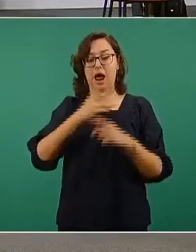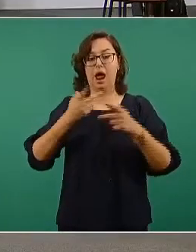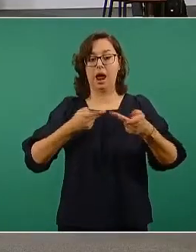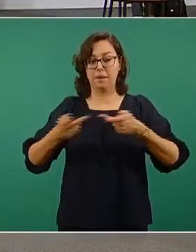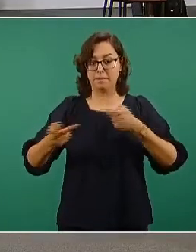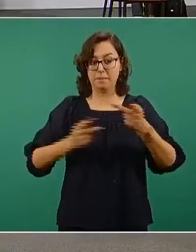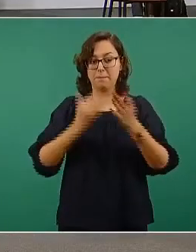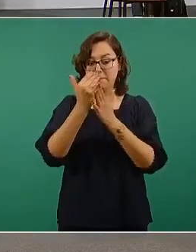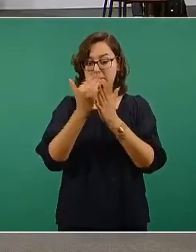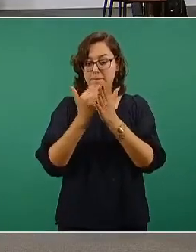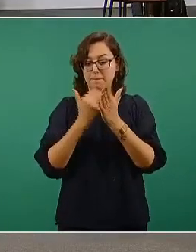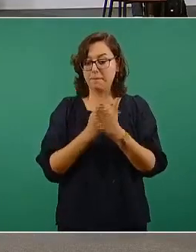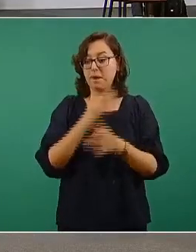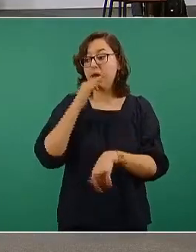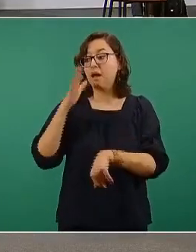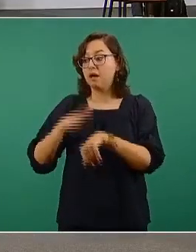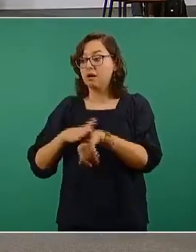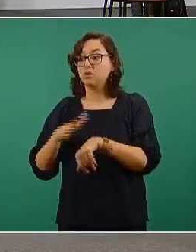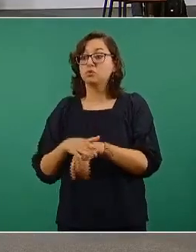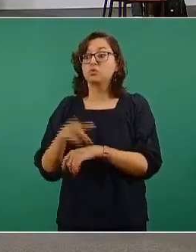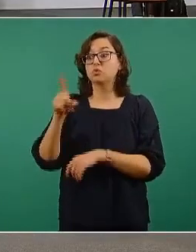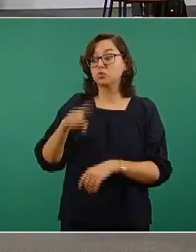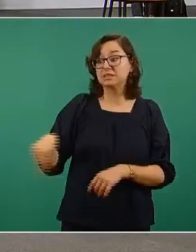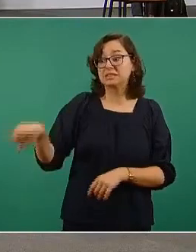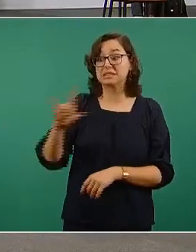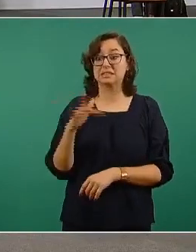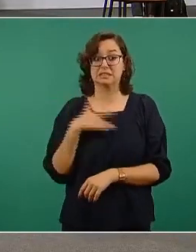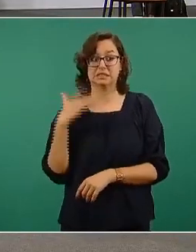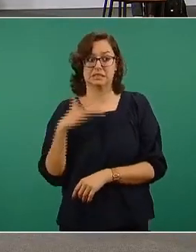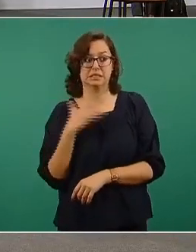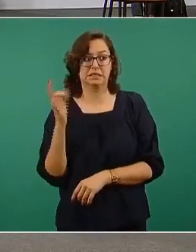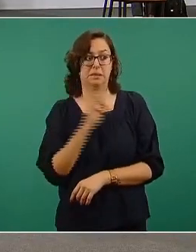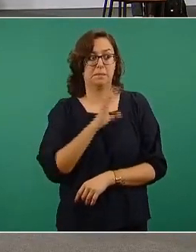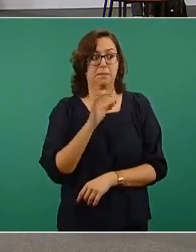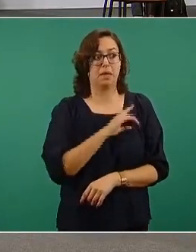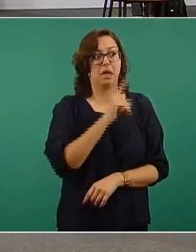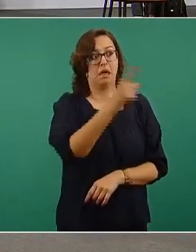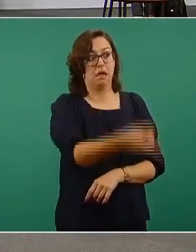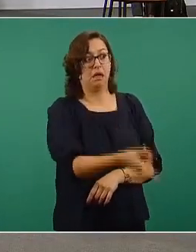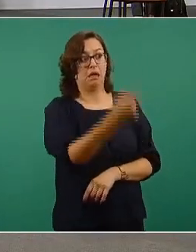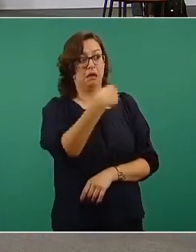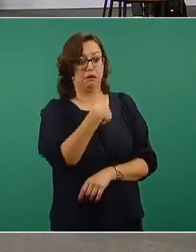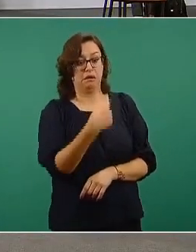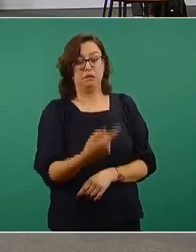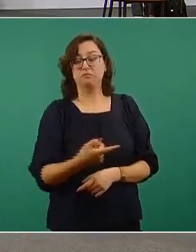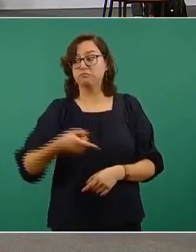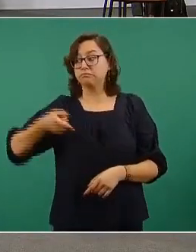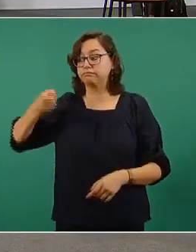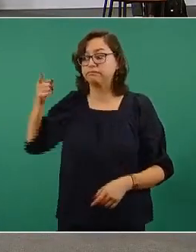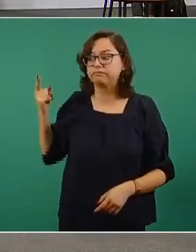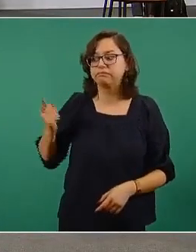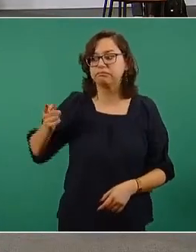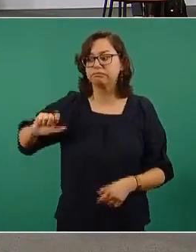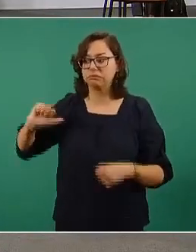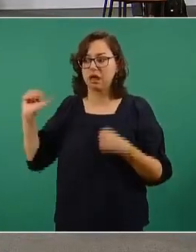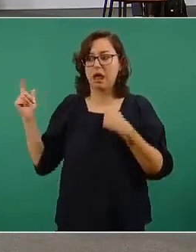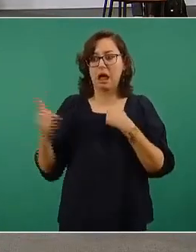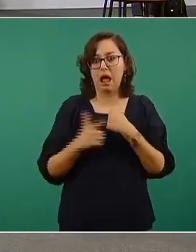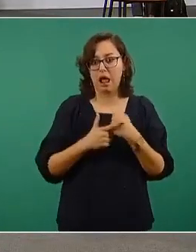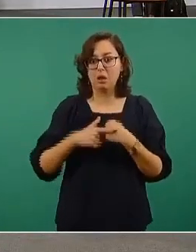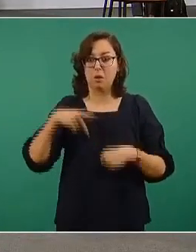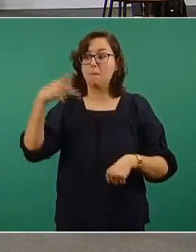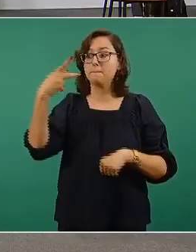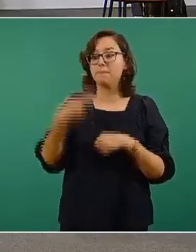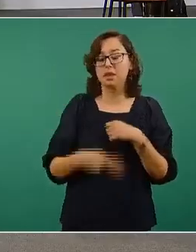reciben las amenazas o son víctimas de agresiones. Si esto ocurre, el primer paso es denunciar o